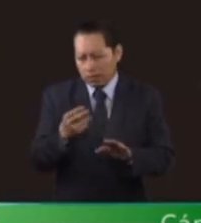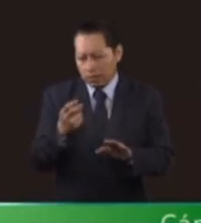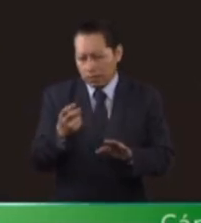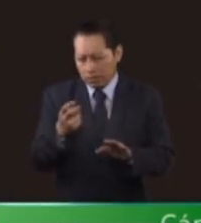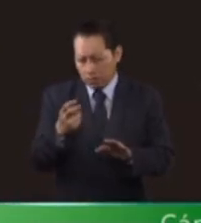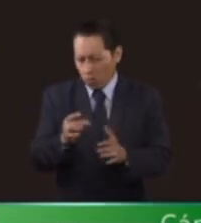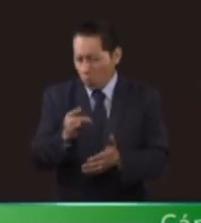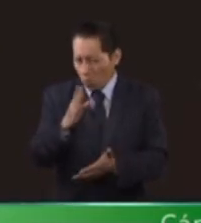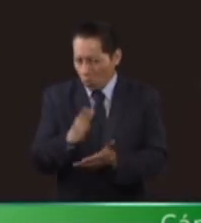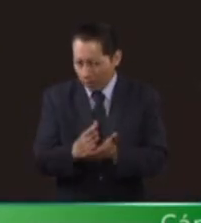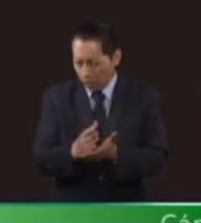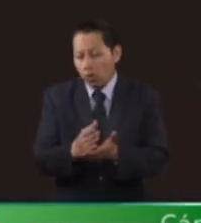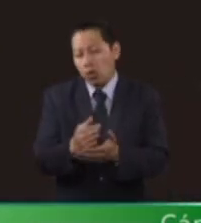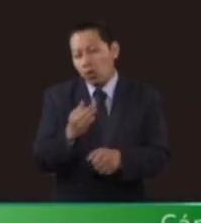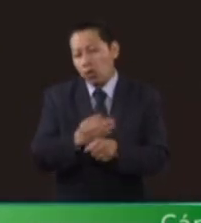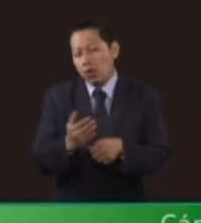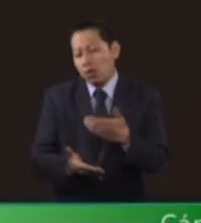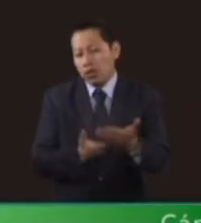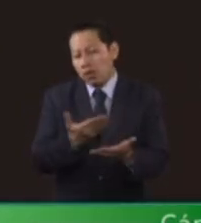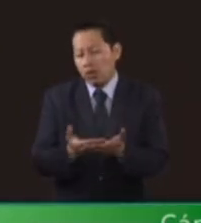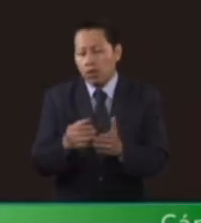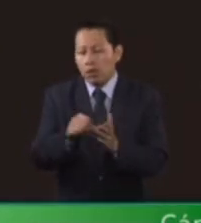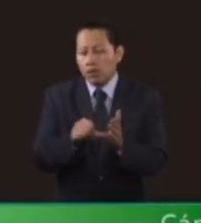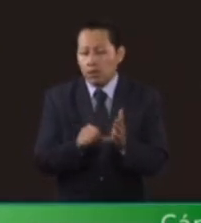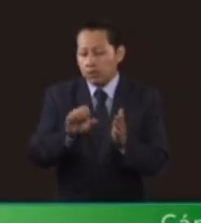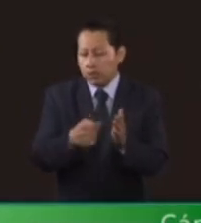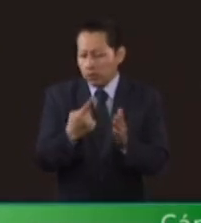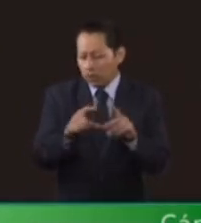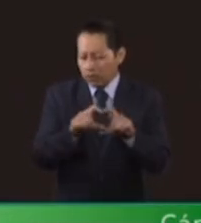personas estamos planteando el artículo